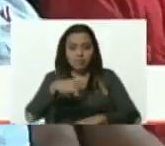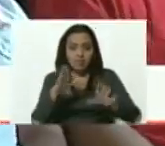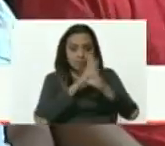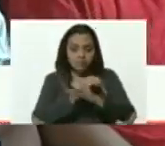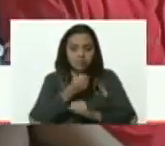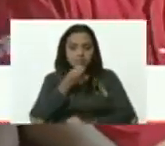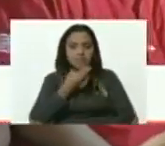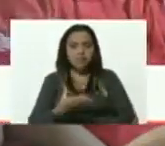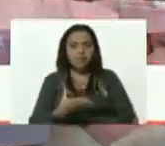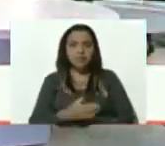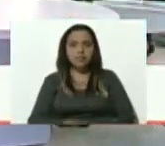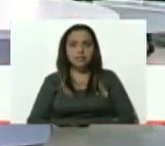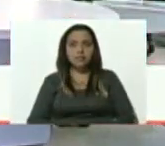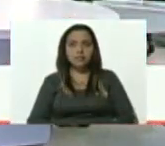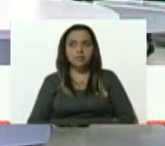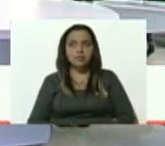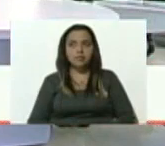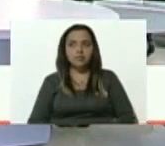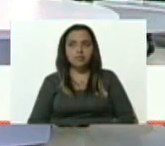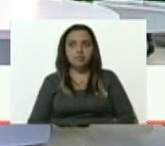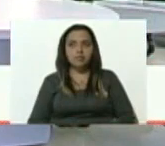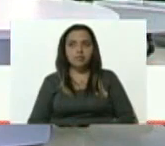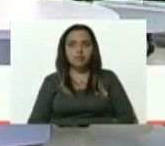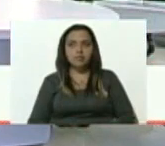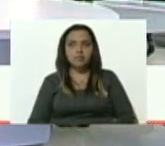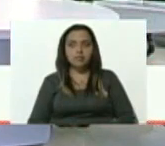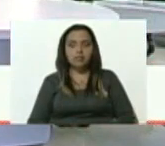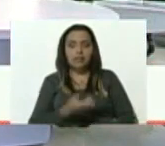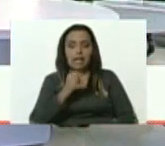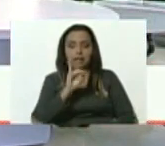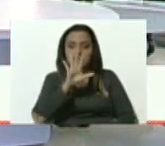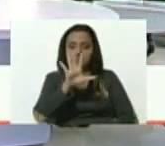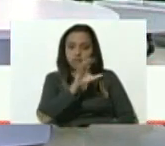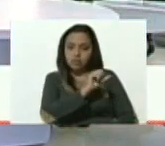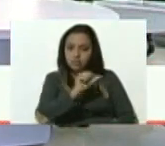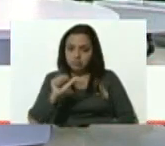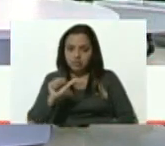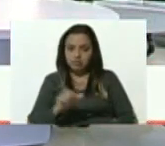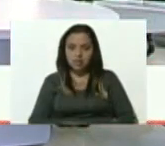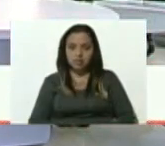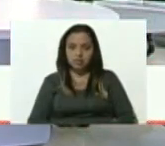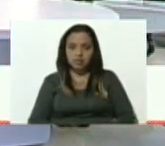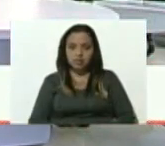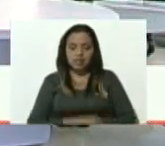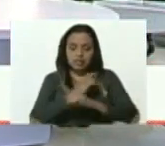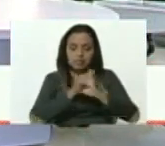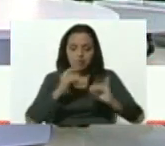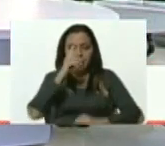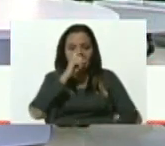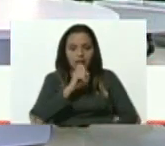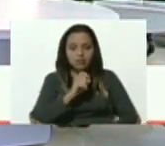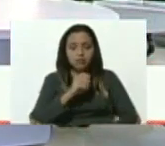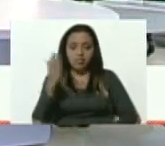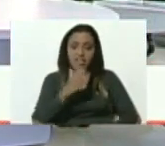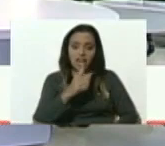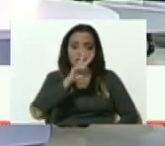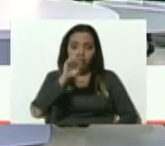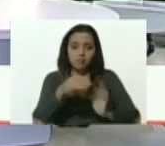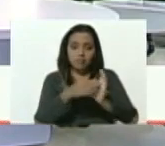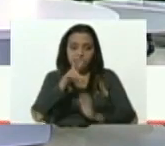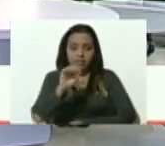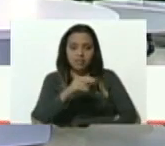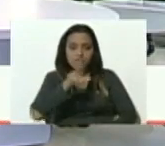bella. Lo que quedan son 5 semanas para que llegue el año 2020, y nosotros